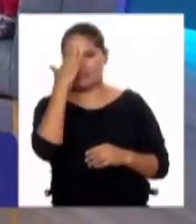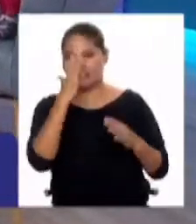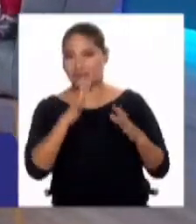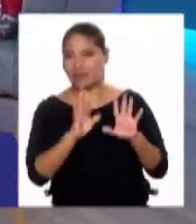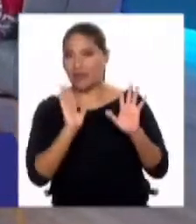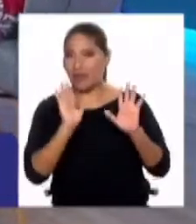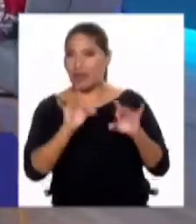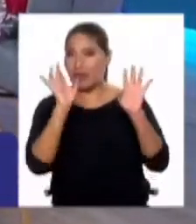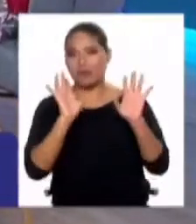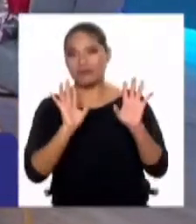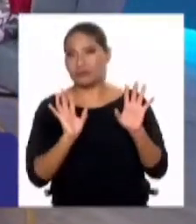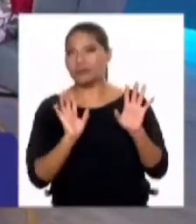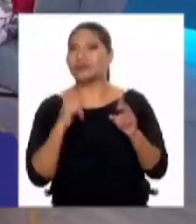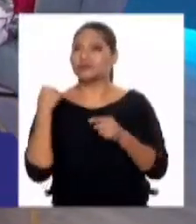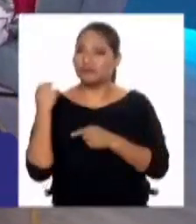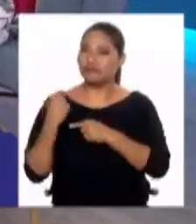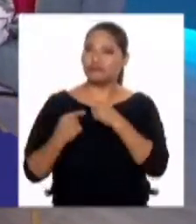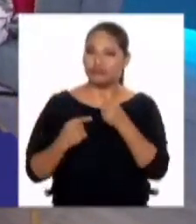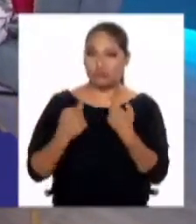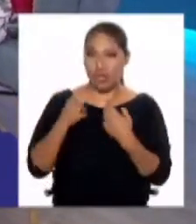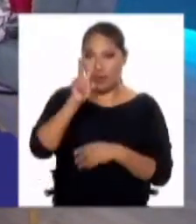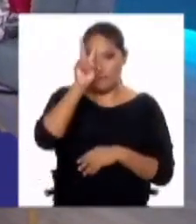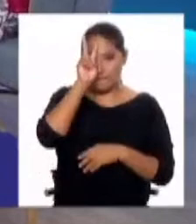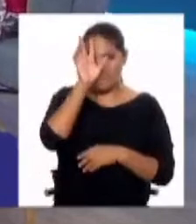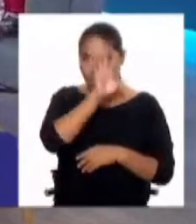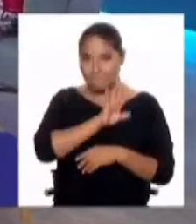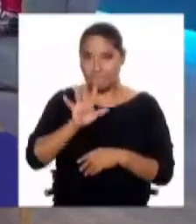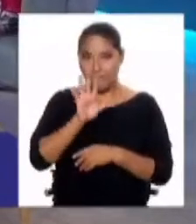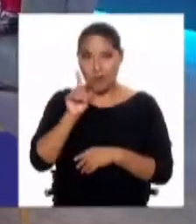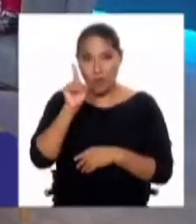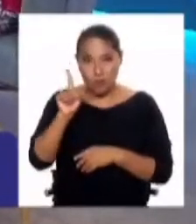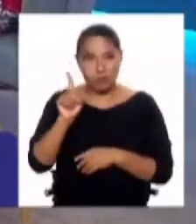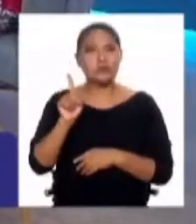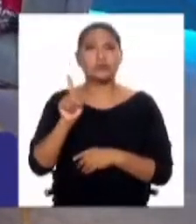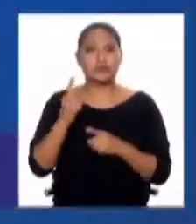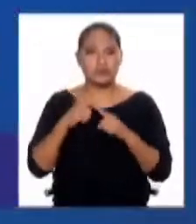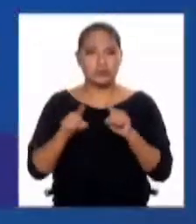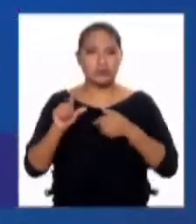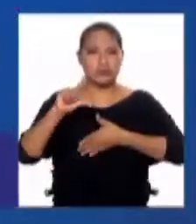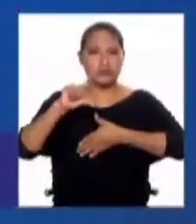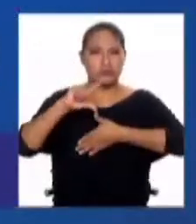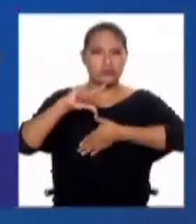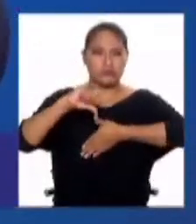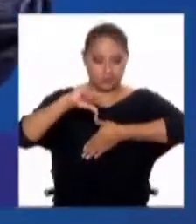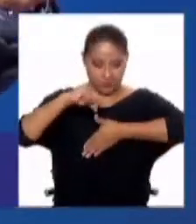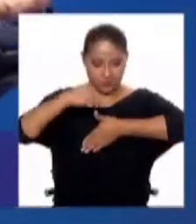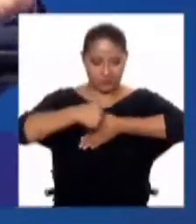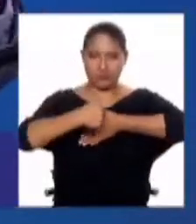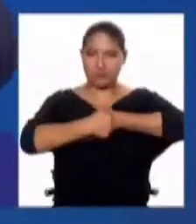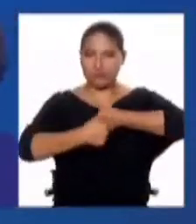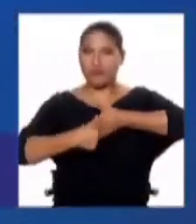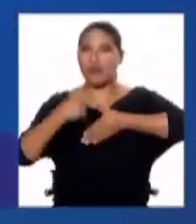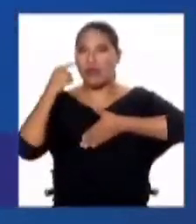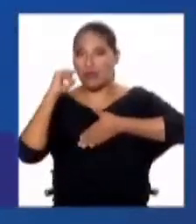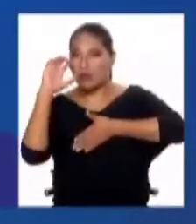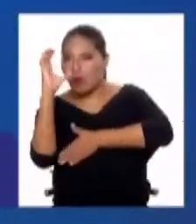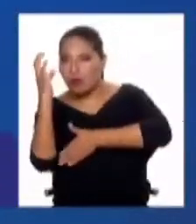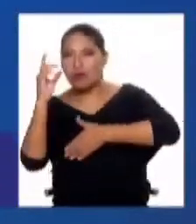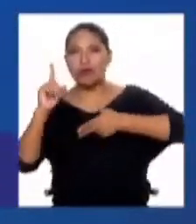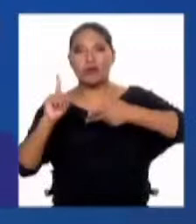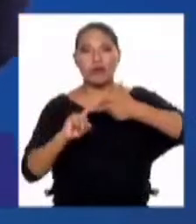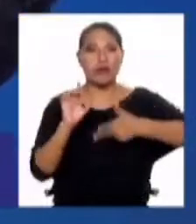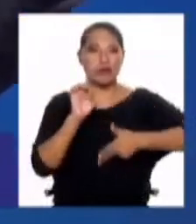ido repartiendo, y no es solo en el Perú. Si tú ves América Latina, te das cuenta de lo que pasa en Colombia, lo que